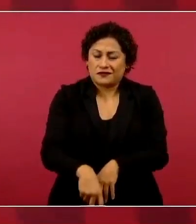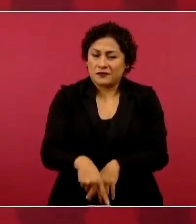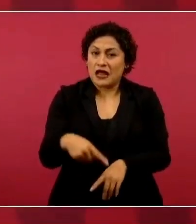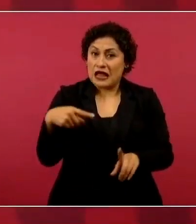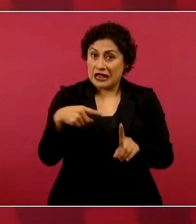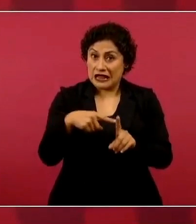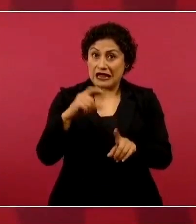del país.